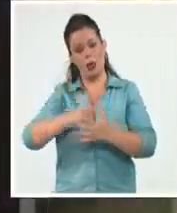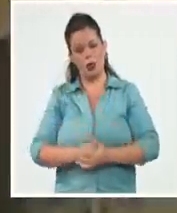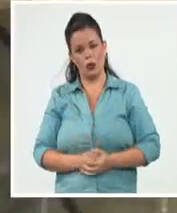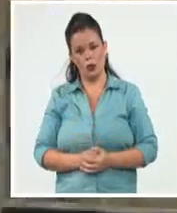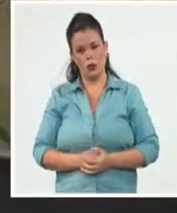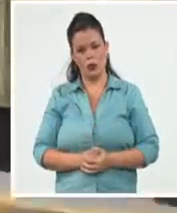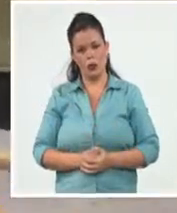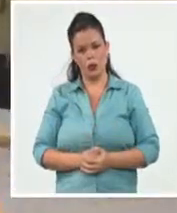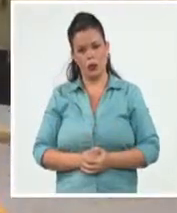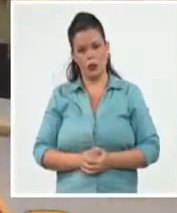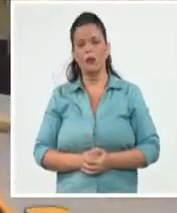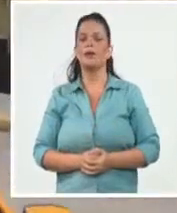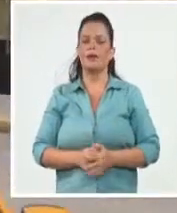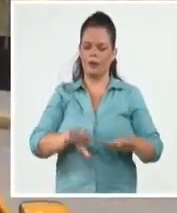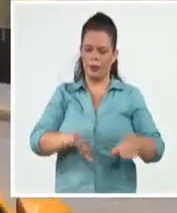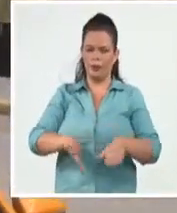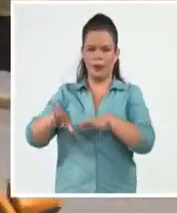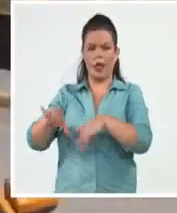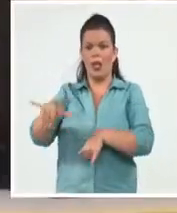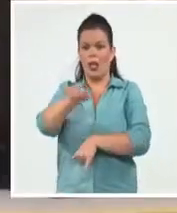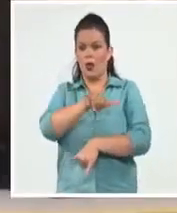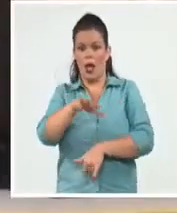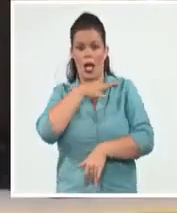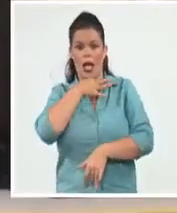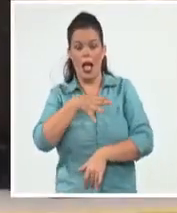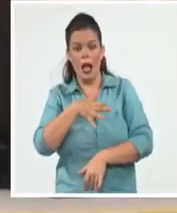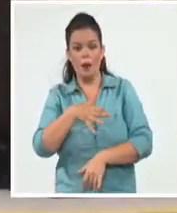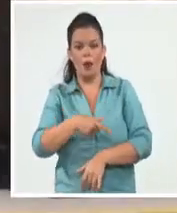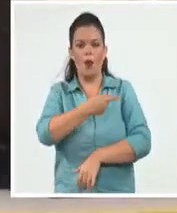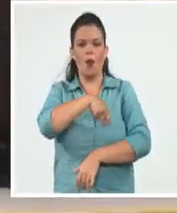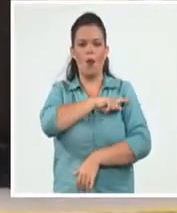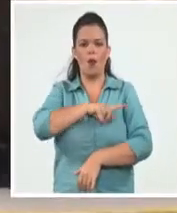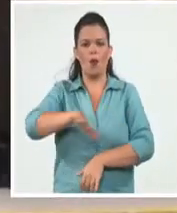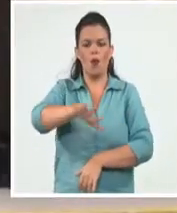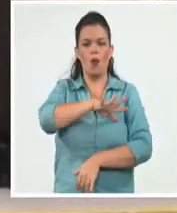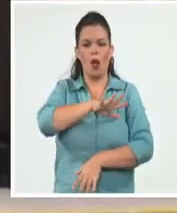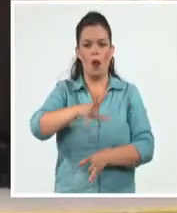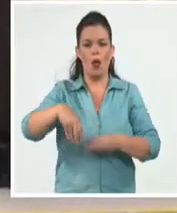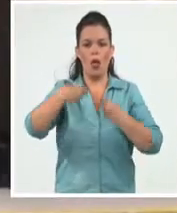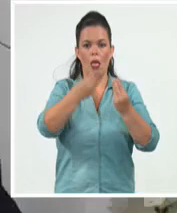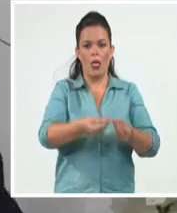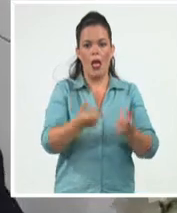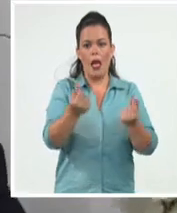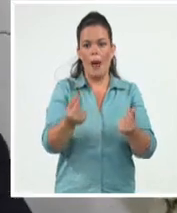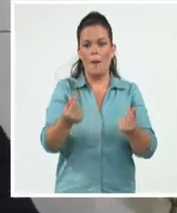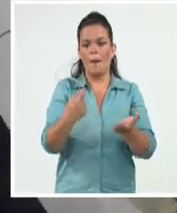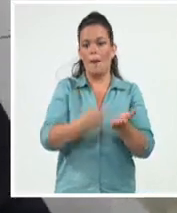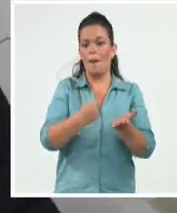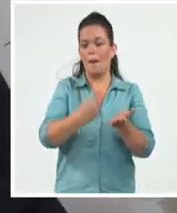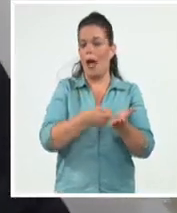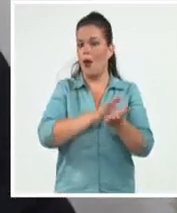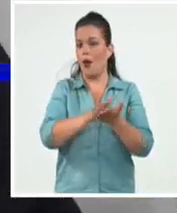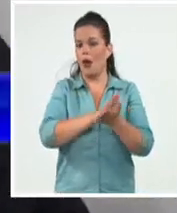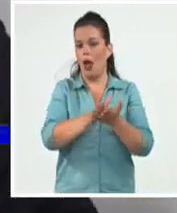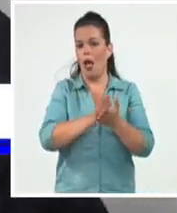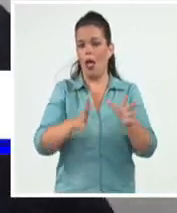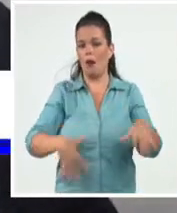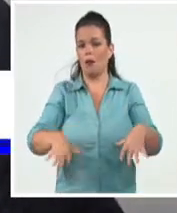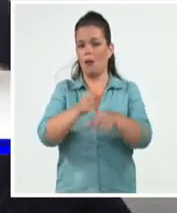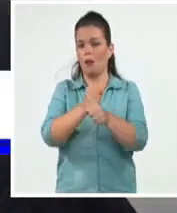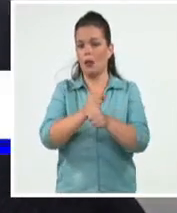donaciones, es preciso un despliegue logístico por parte del Ministerio de Comercio Interior. Inició en La Habana, ya se ha